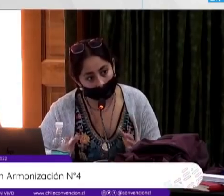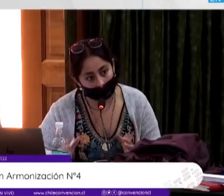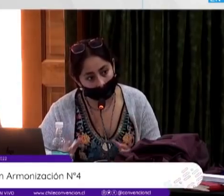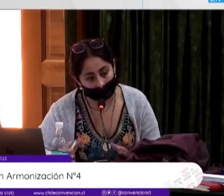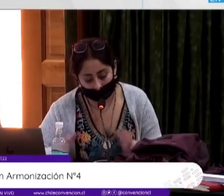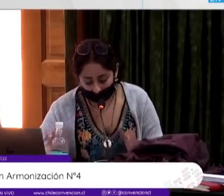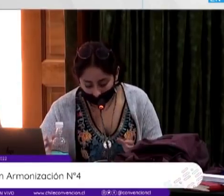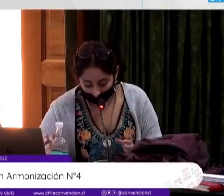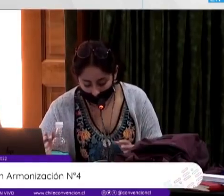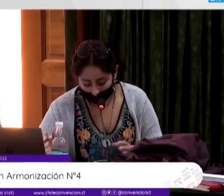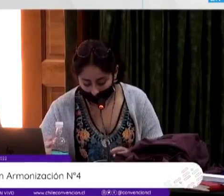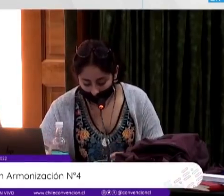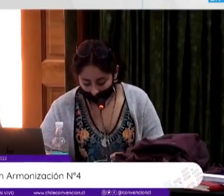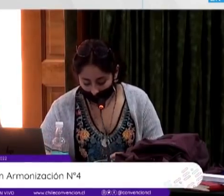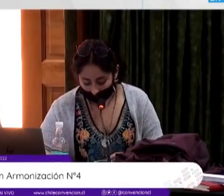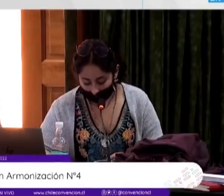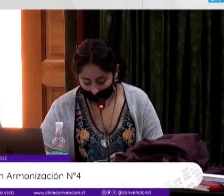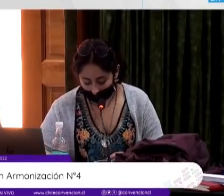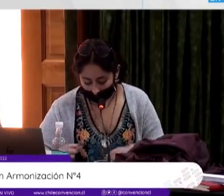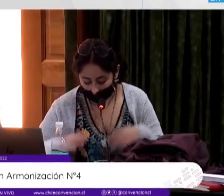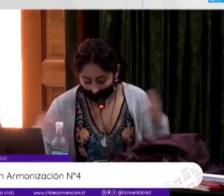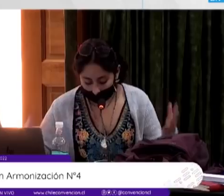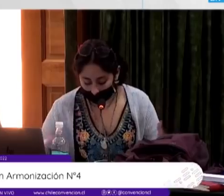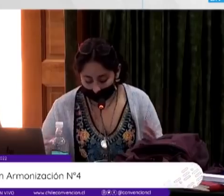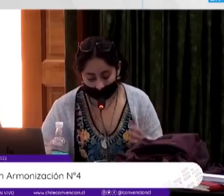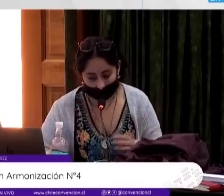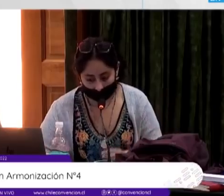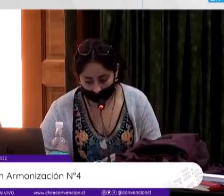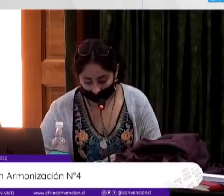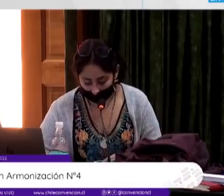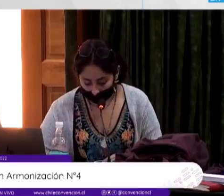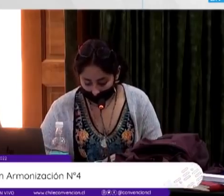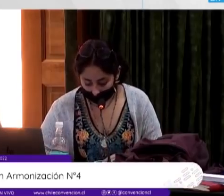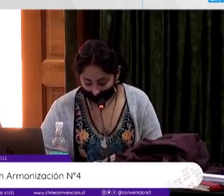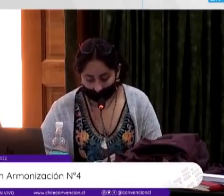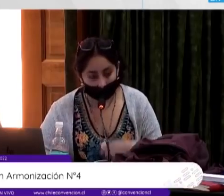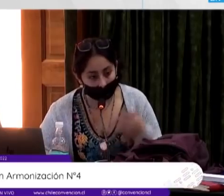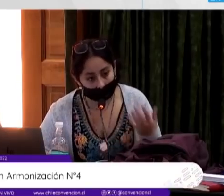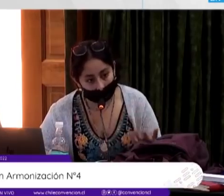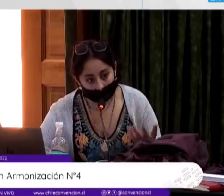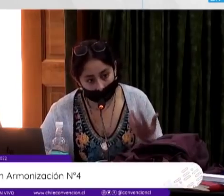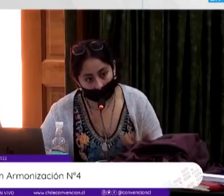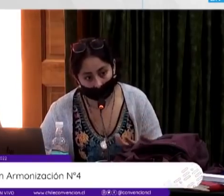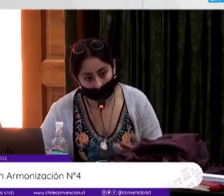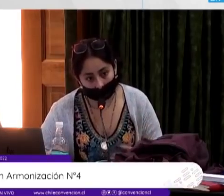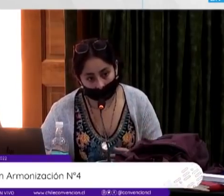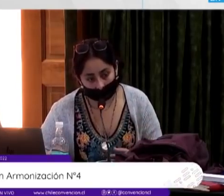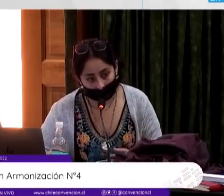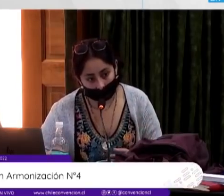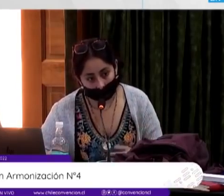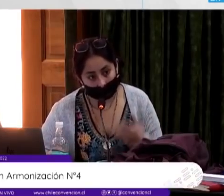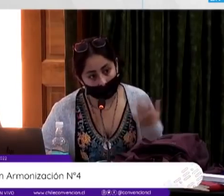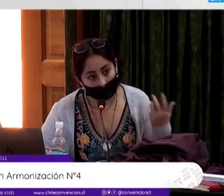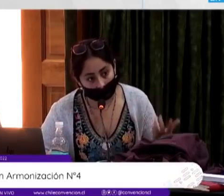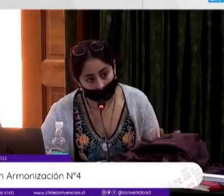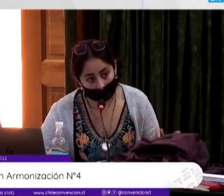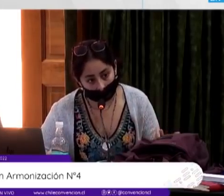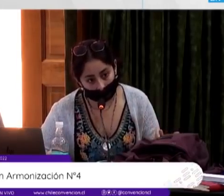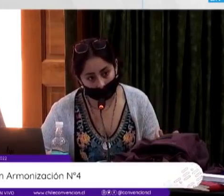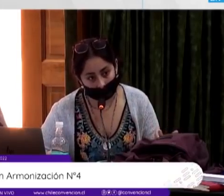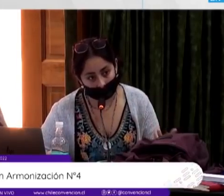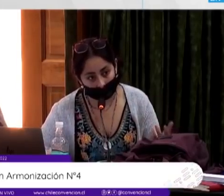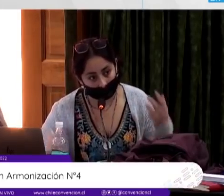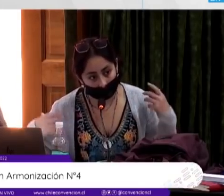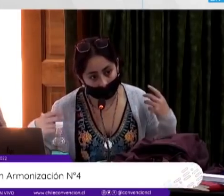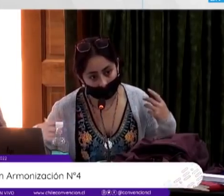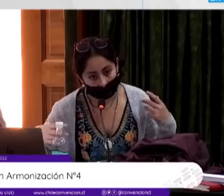para transitar de el actual Tribunal Constitucional a la renovada Corte Constitucional. Esto afirma la magistratura sin perjuicio de valorar la decisión